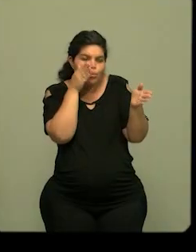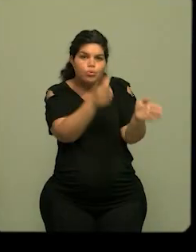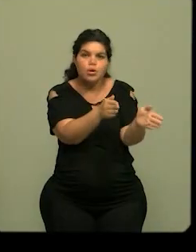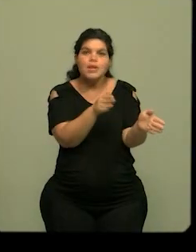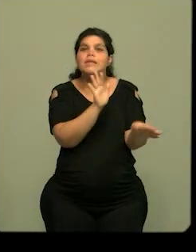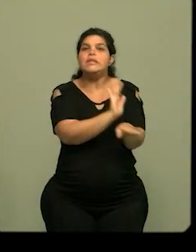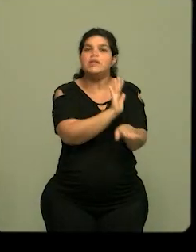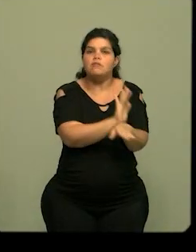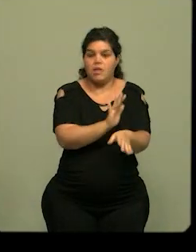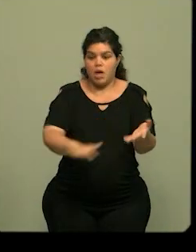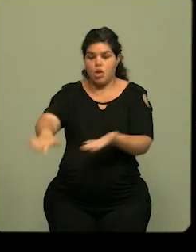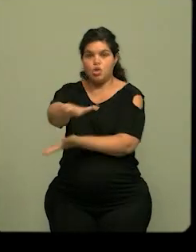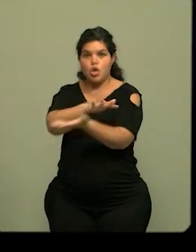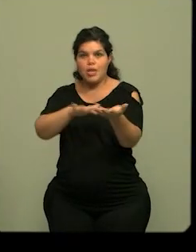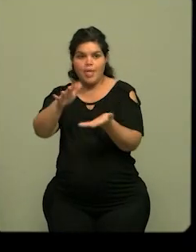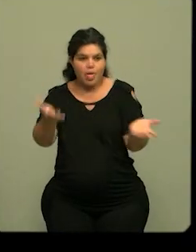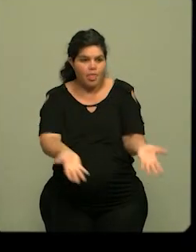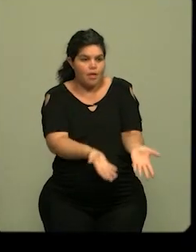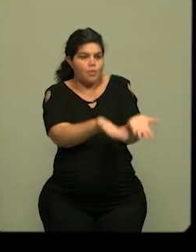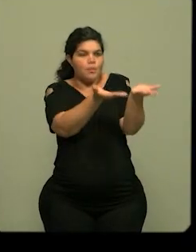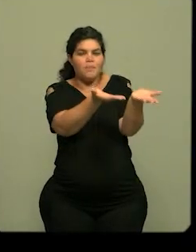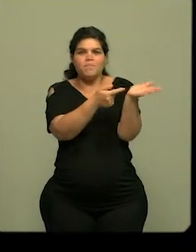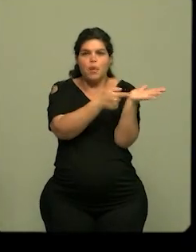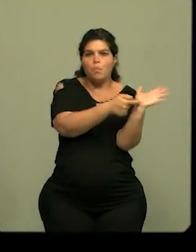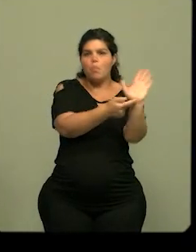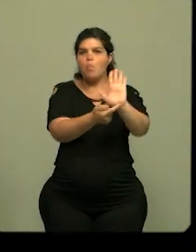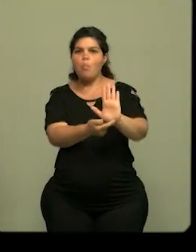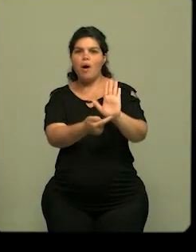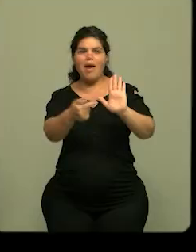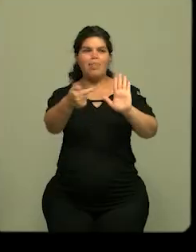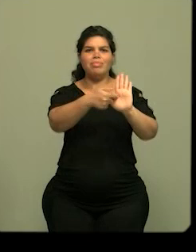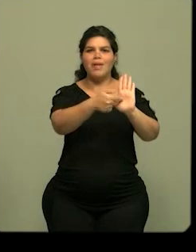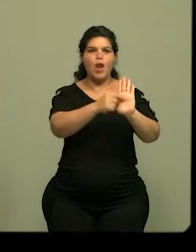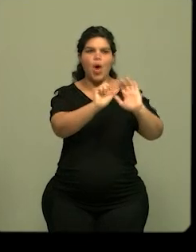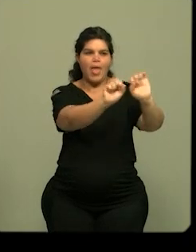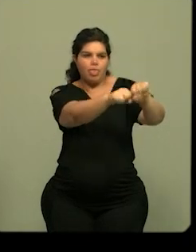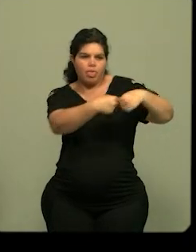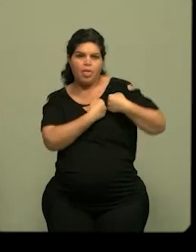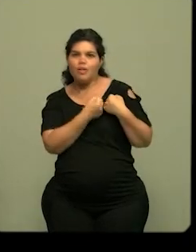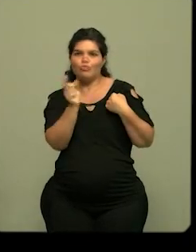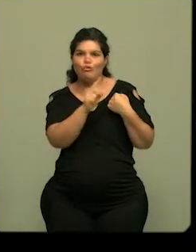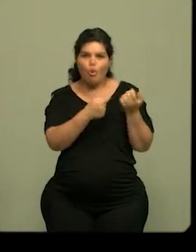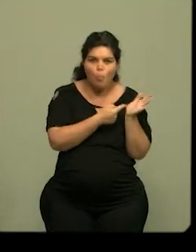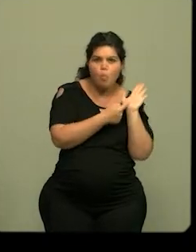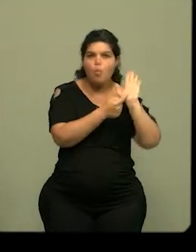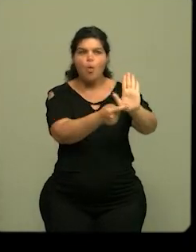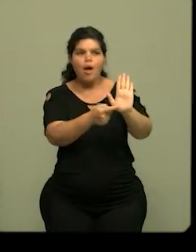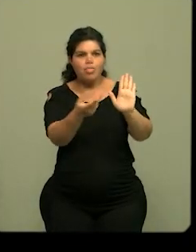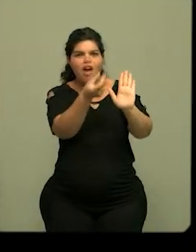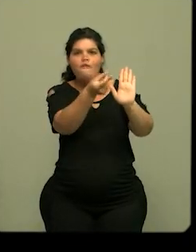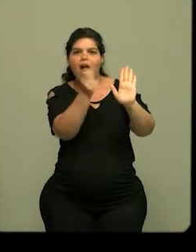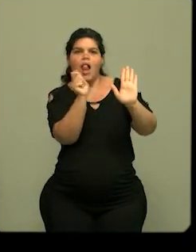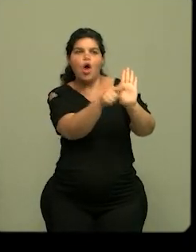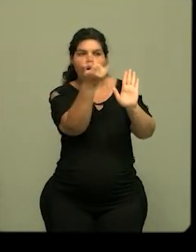que hace una sociedad y donde la universidad no está ajena a ese proceso. Tal cual. La universidad es el faro que primero mira